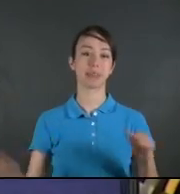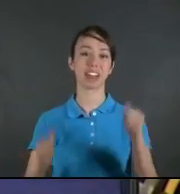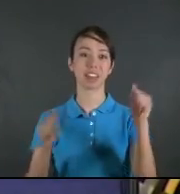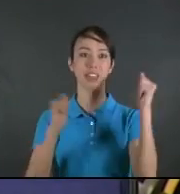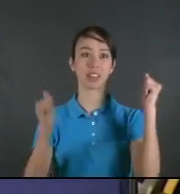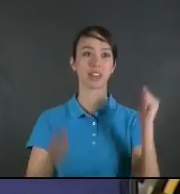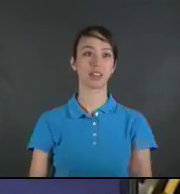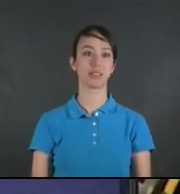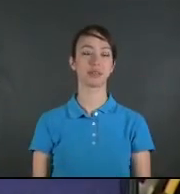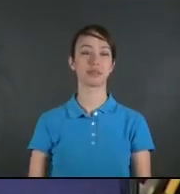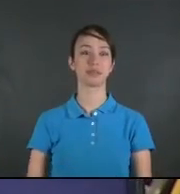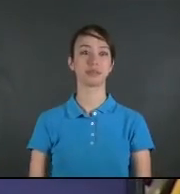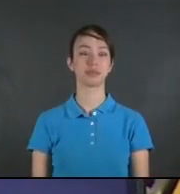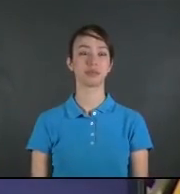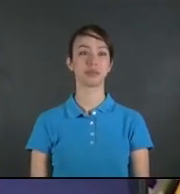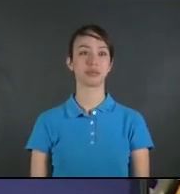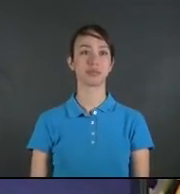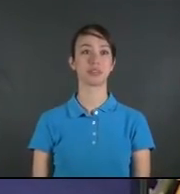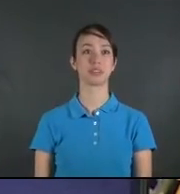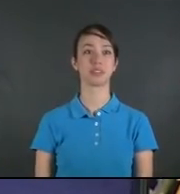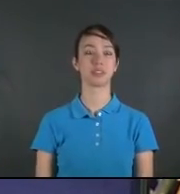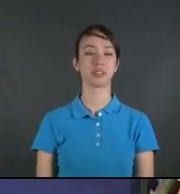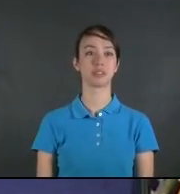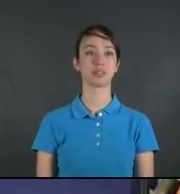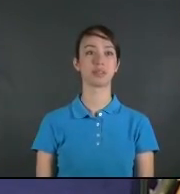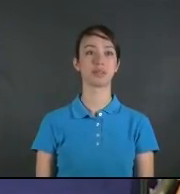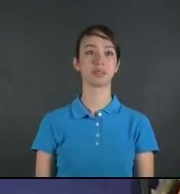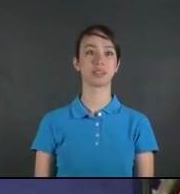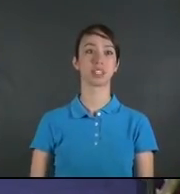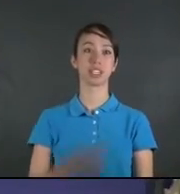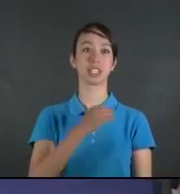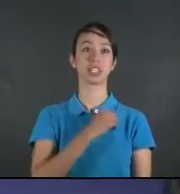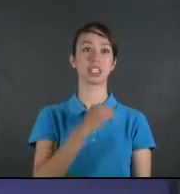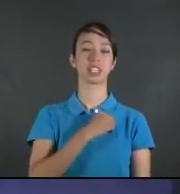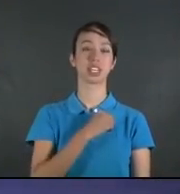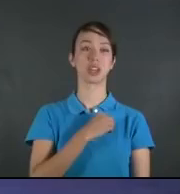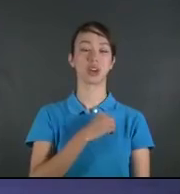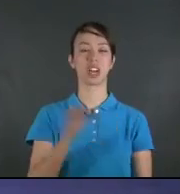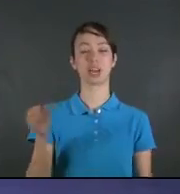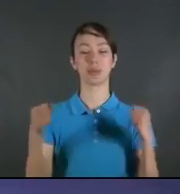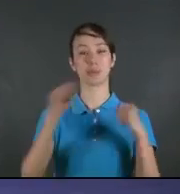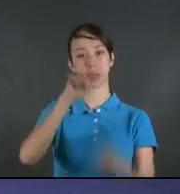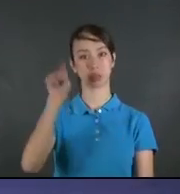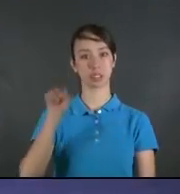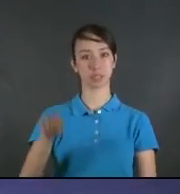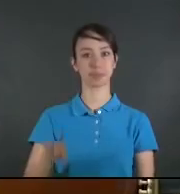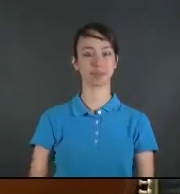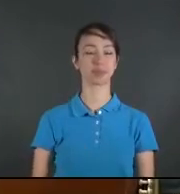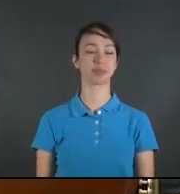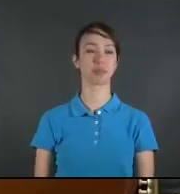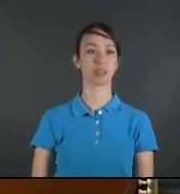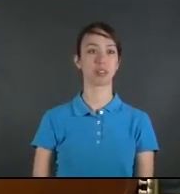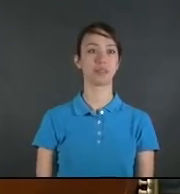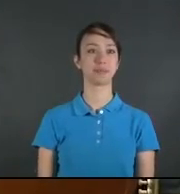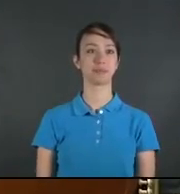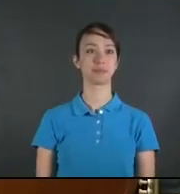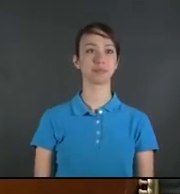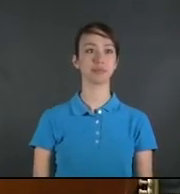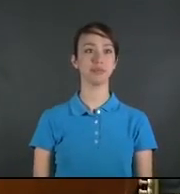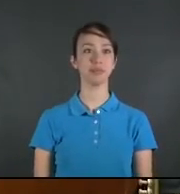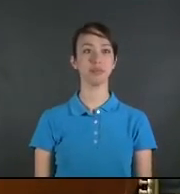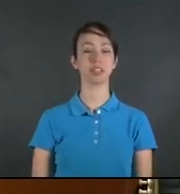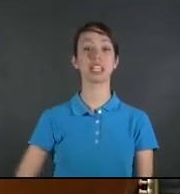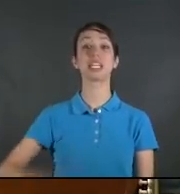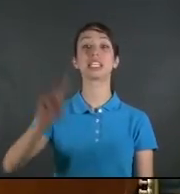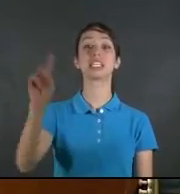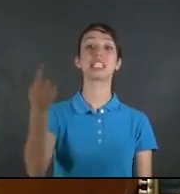Mira ves Quiero quiero quiero hacer una pregunta quieres dejar